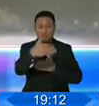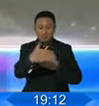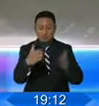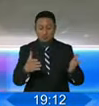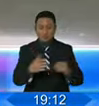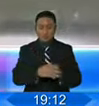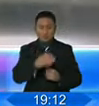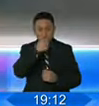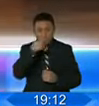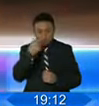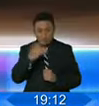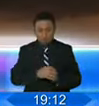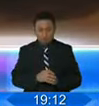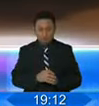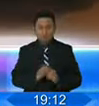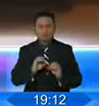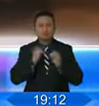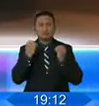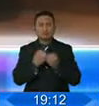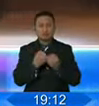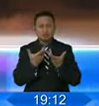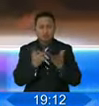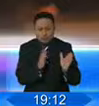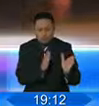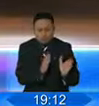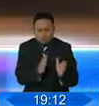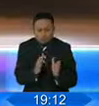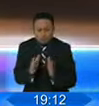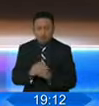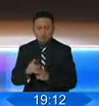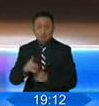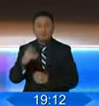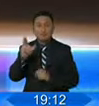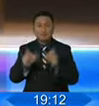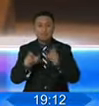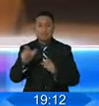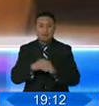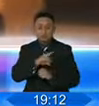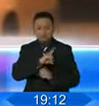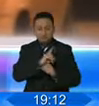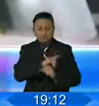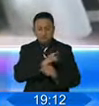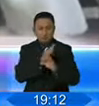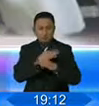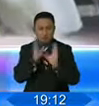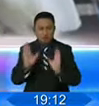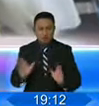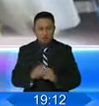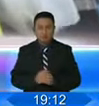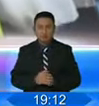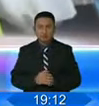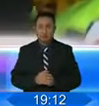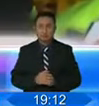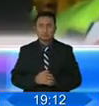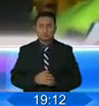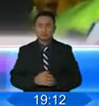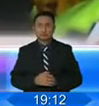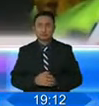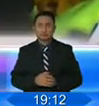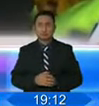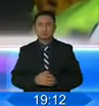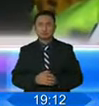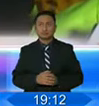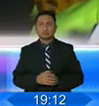fuego. Se trataría de una organización bien estructurada, donde sus integrantes tenían roles y funciones en la cadena delictiva. Los